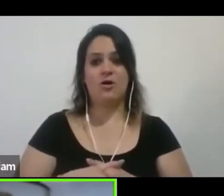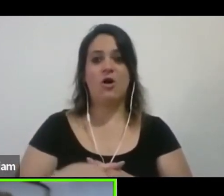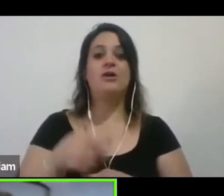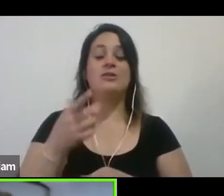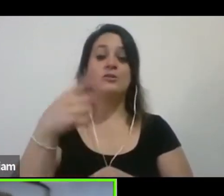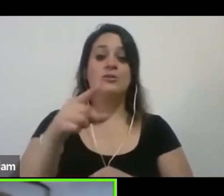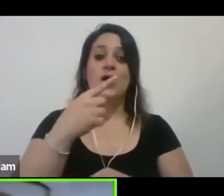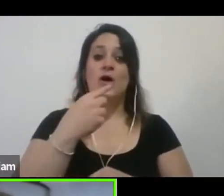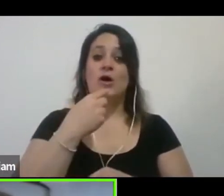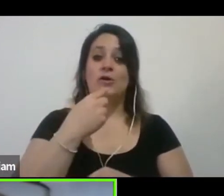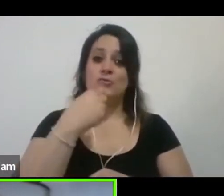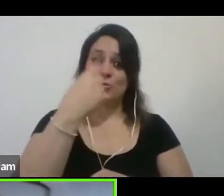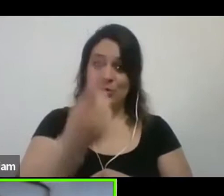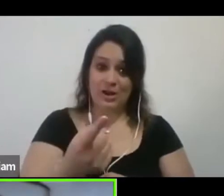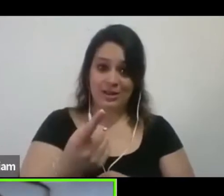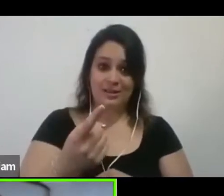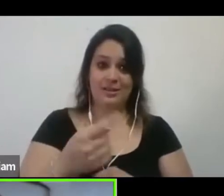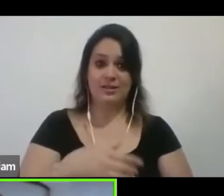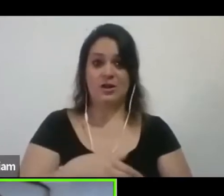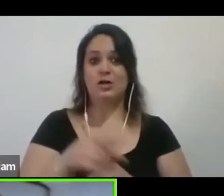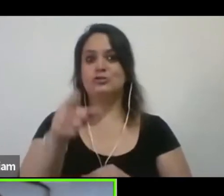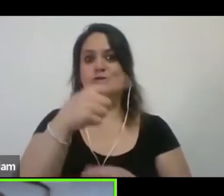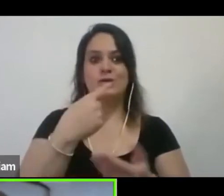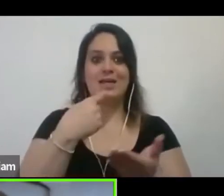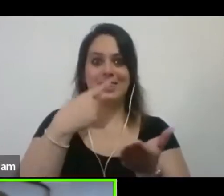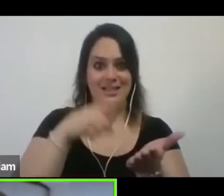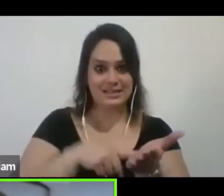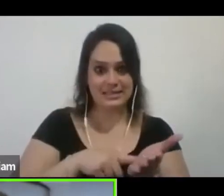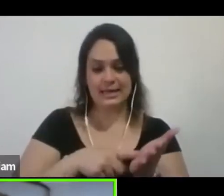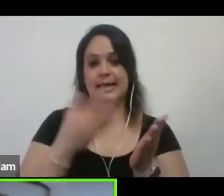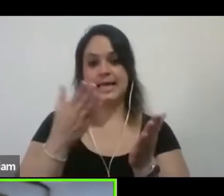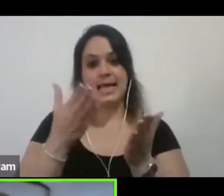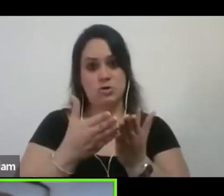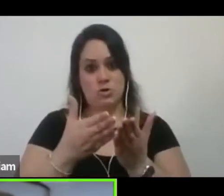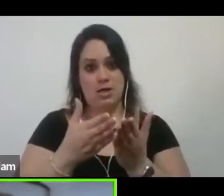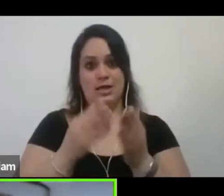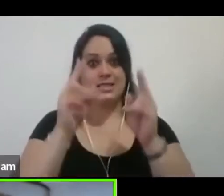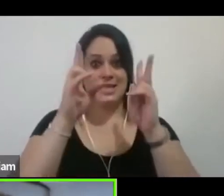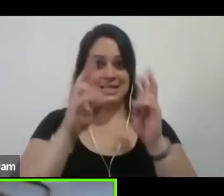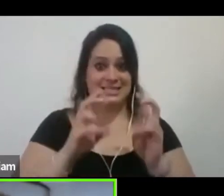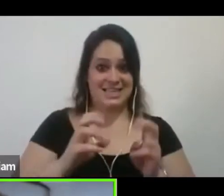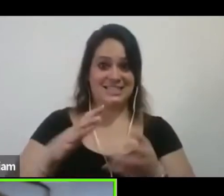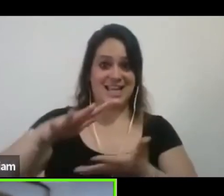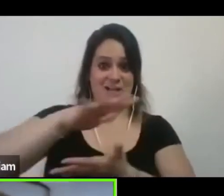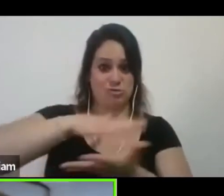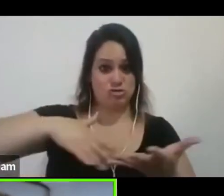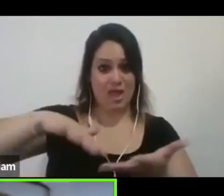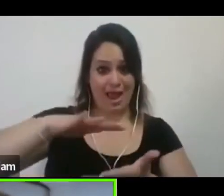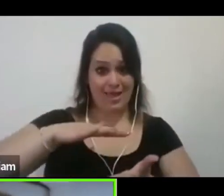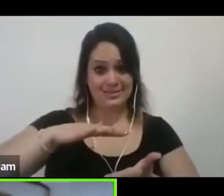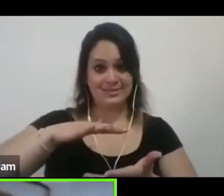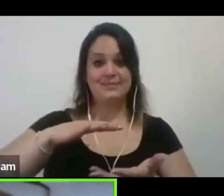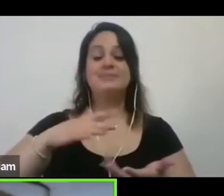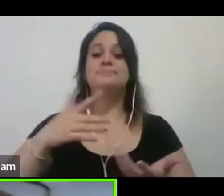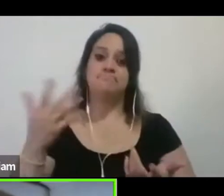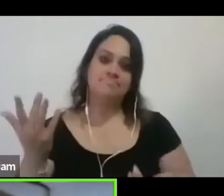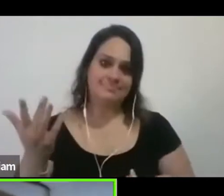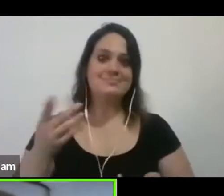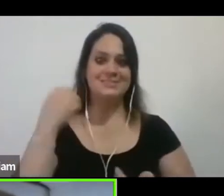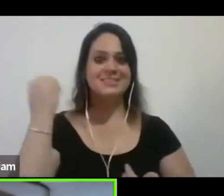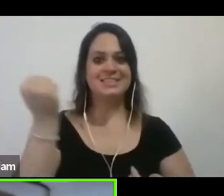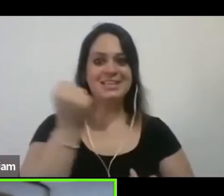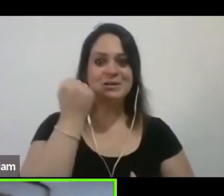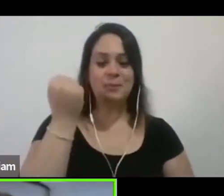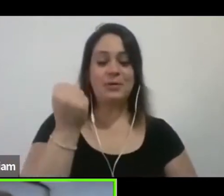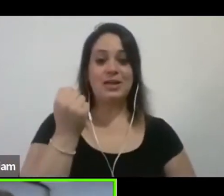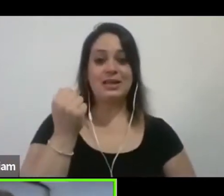digo que si ustedes se deciden por una carrera de las ciencias sociales, es válido también que por